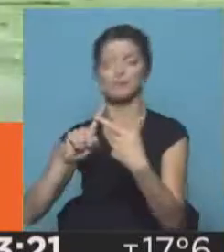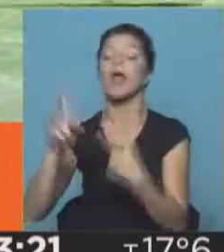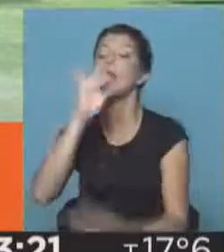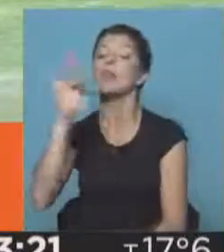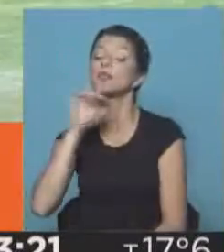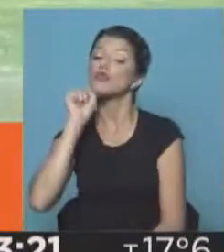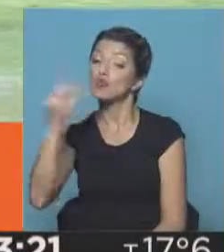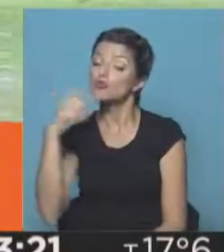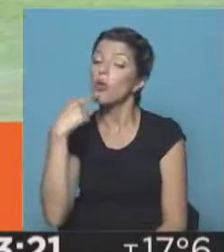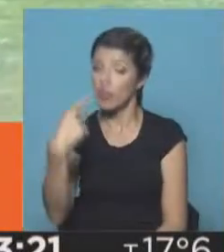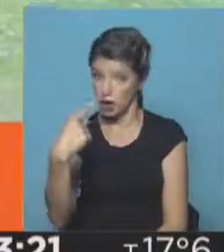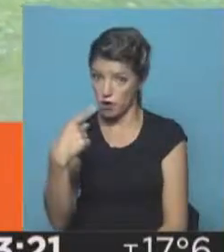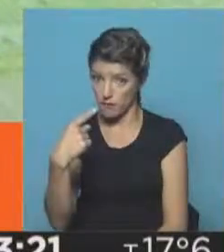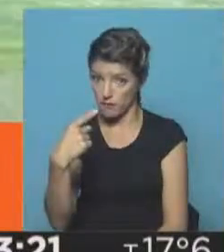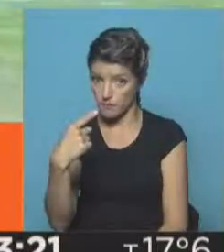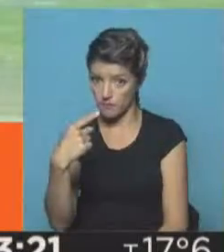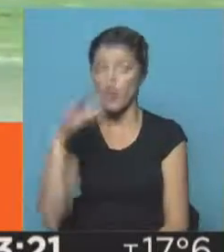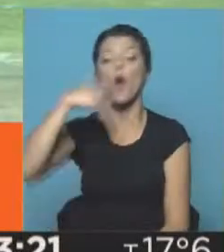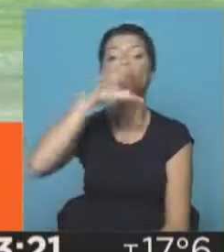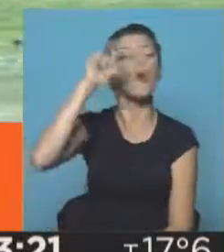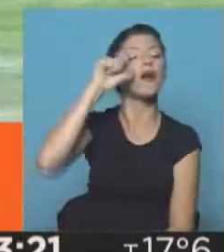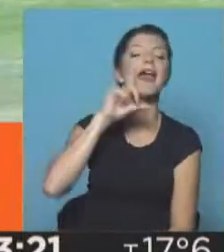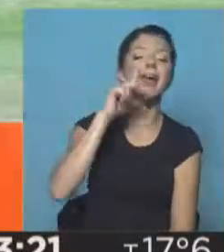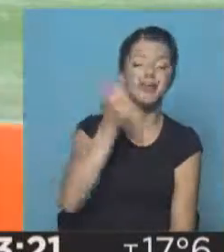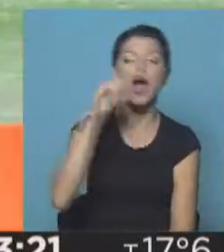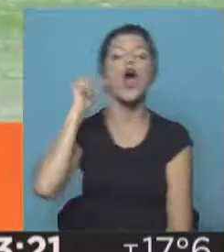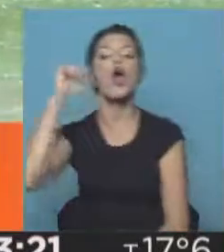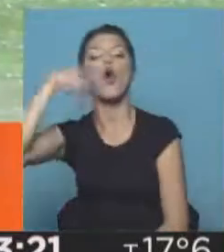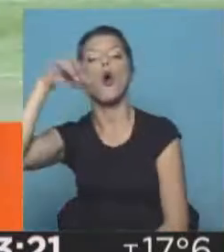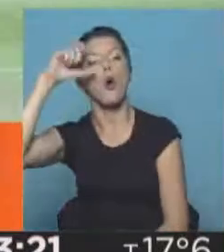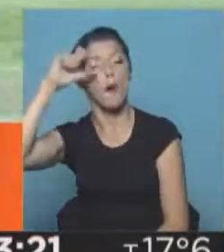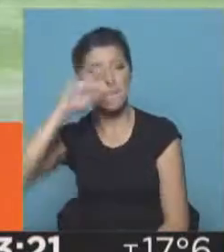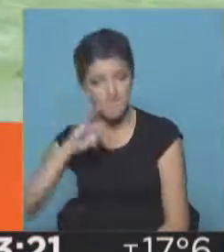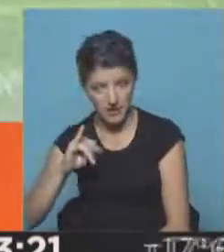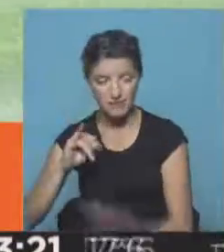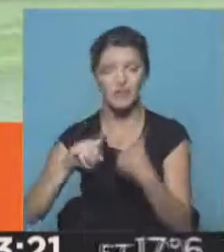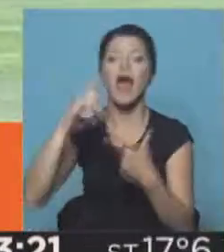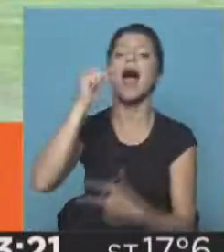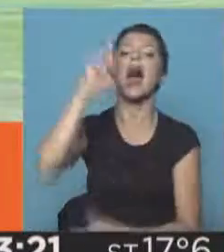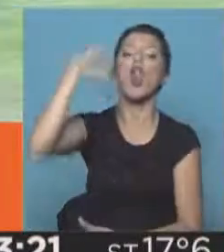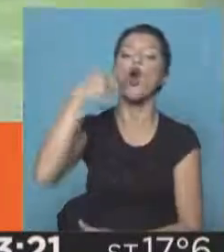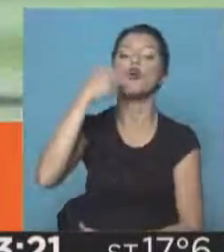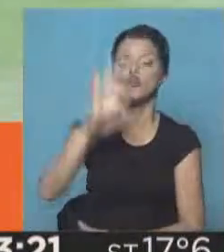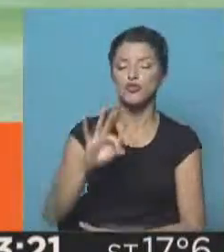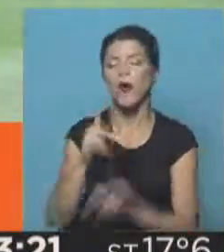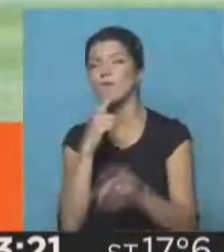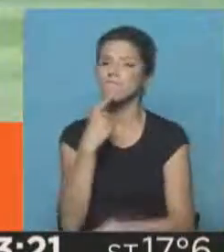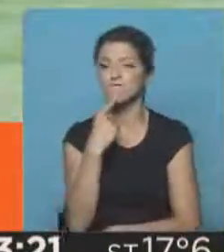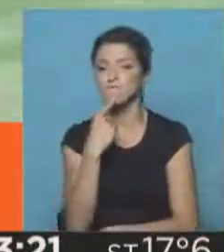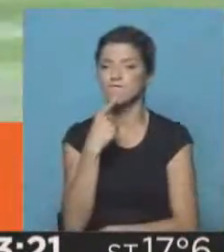confirmó a Villar en el arco, Moreira, Gómez, Da Silva, Alonso. Aquí está una duda. O Cristian o